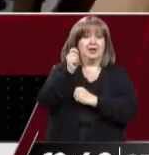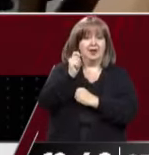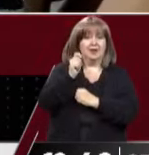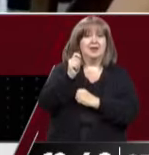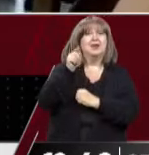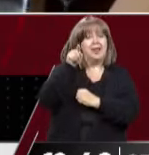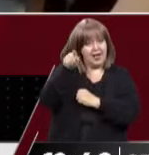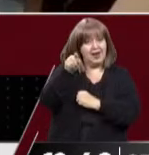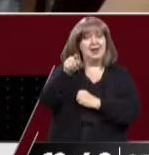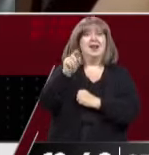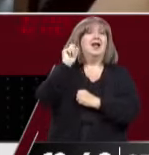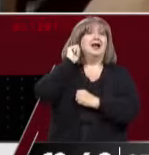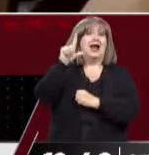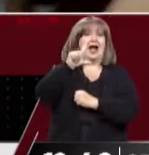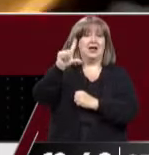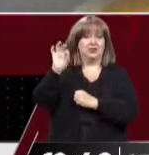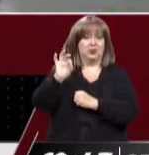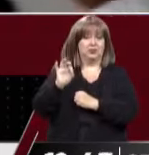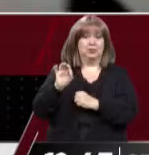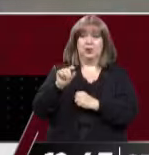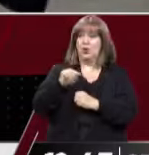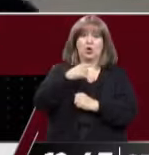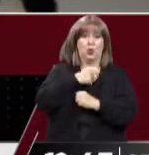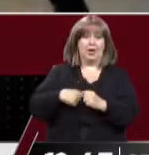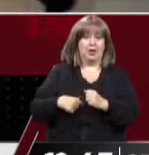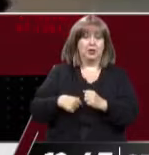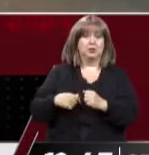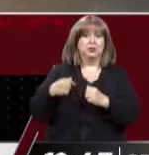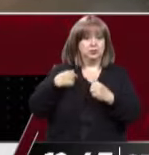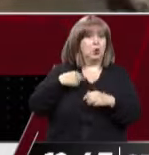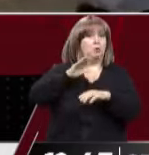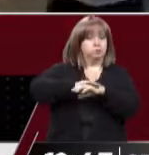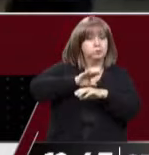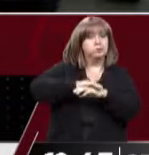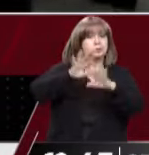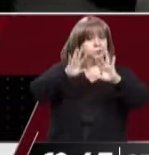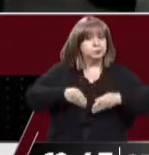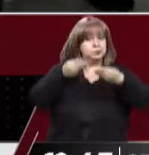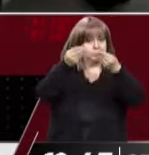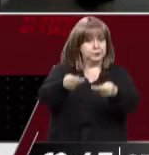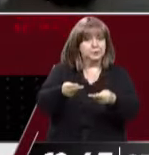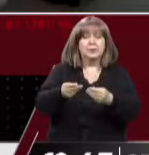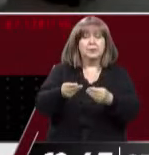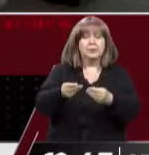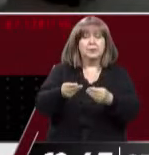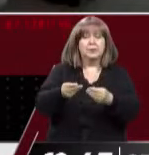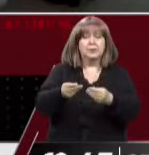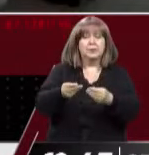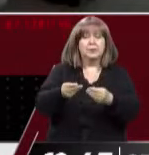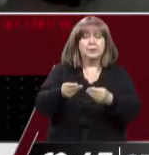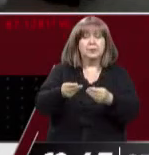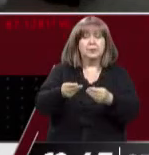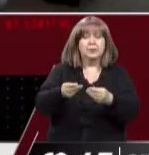es él él desconoce el procedimiento cuántos meses de actualización salarial les adeudan entonces a los